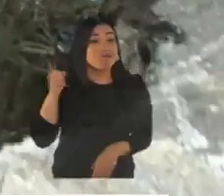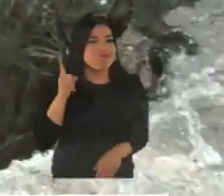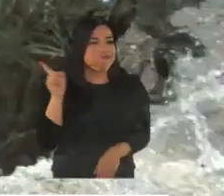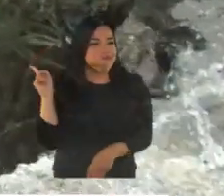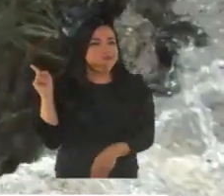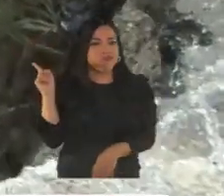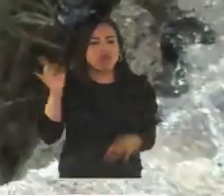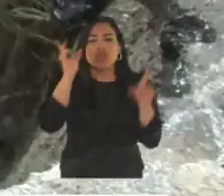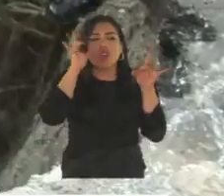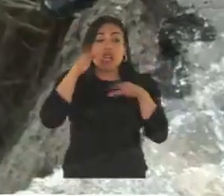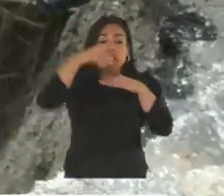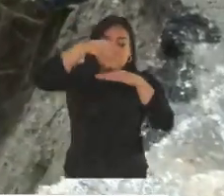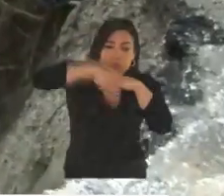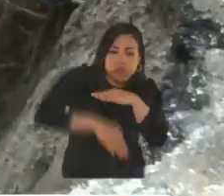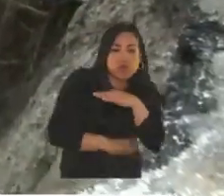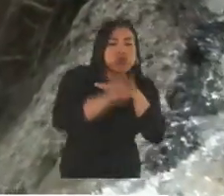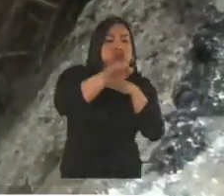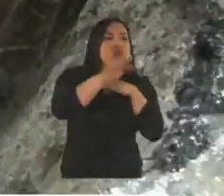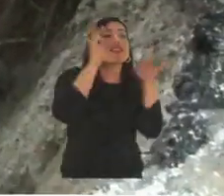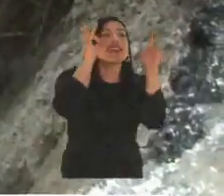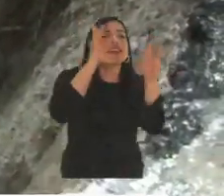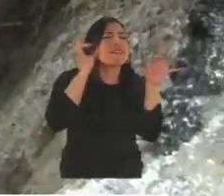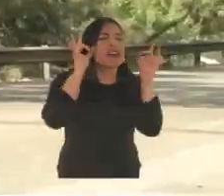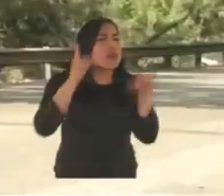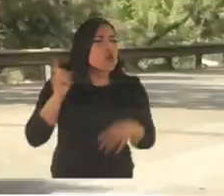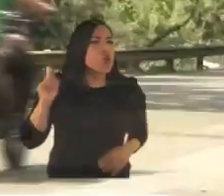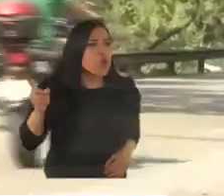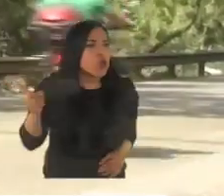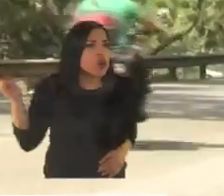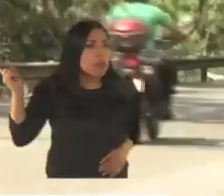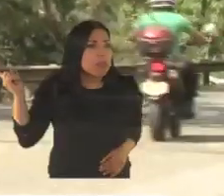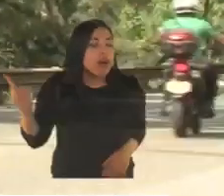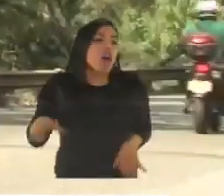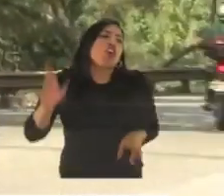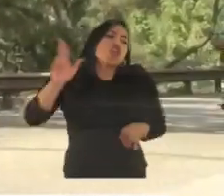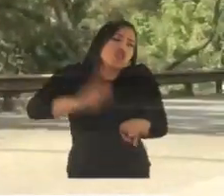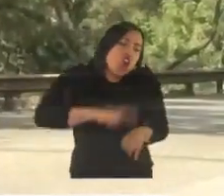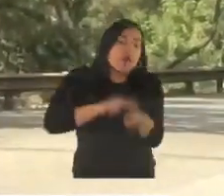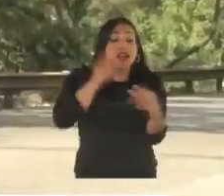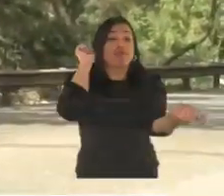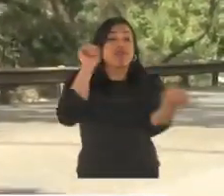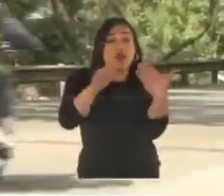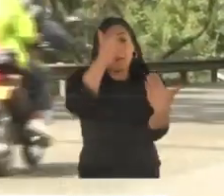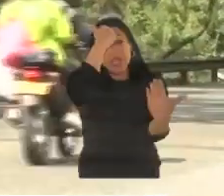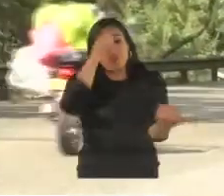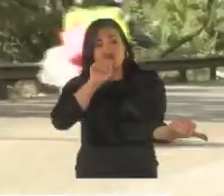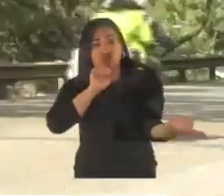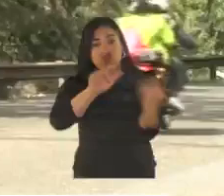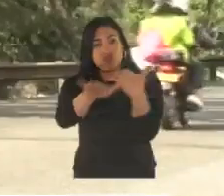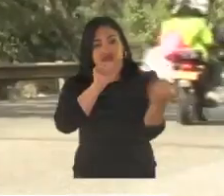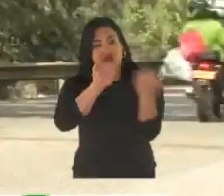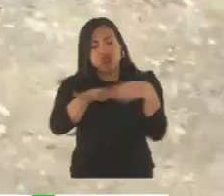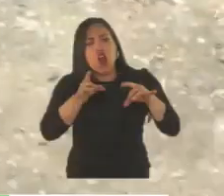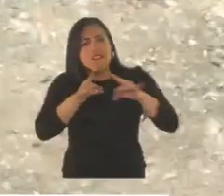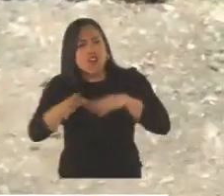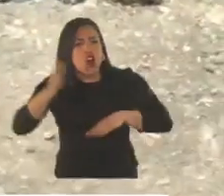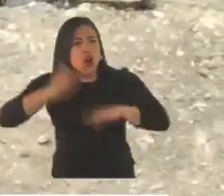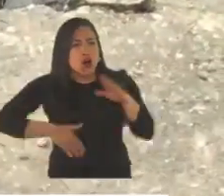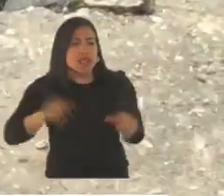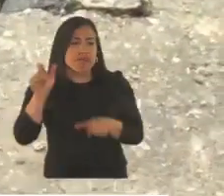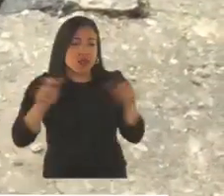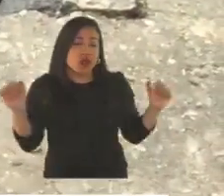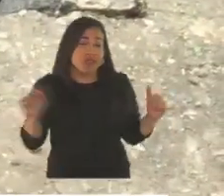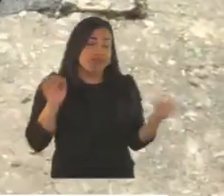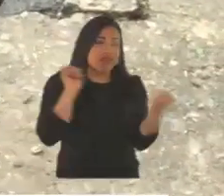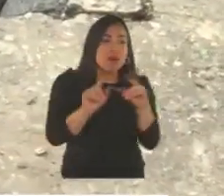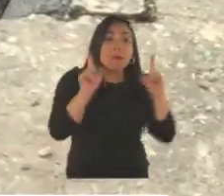este tremendo hueco. Lo grave no es solo que es una vía principal con rutas de transporte público y alto flujo